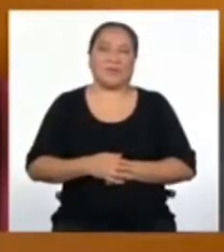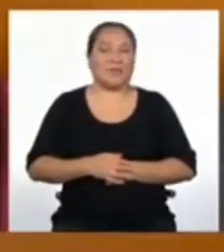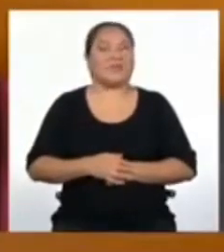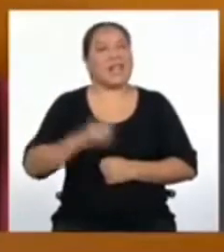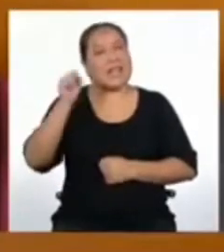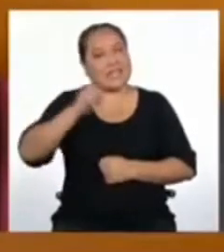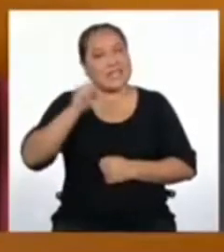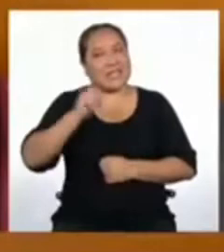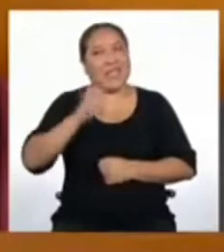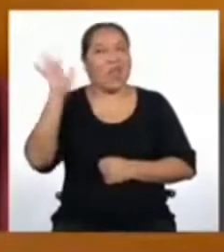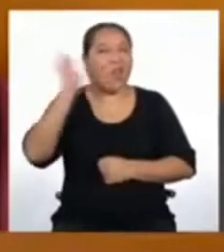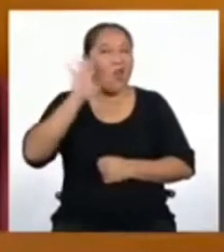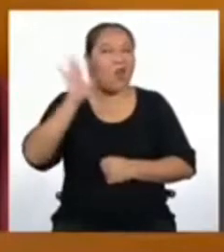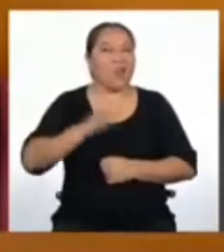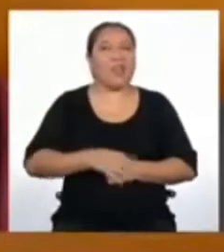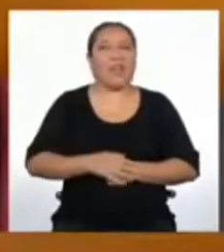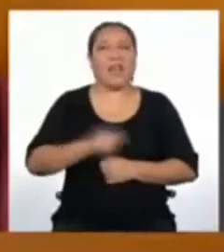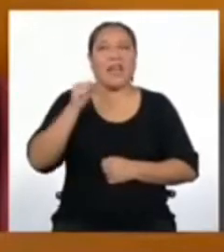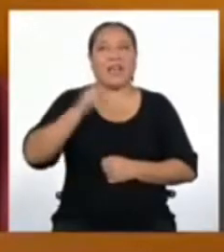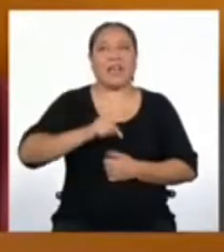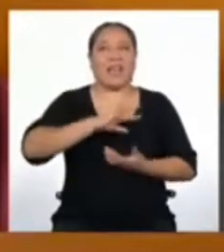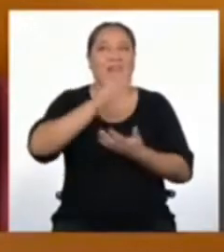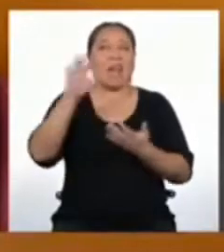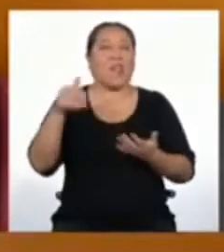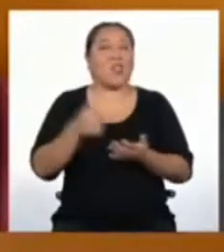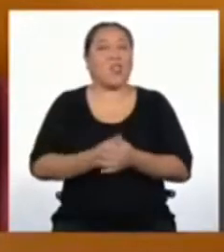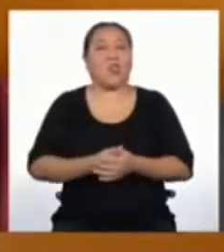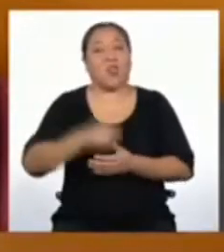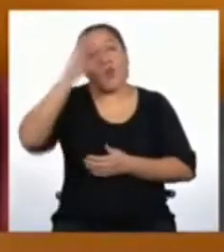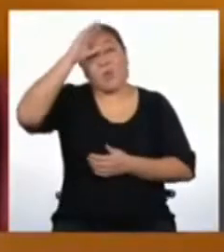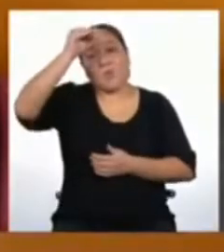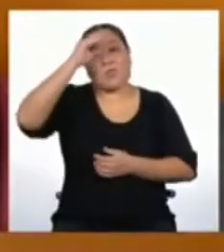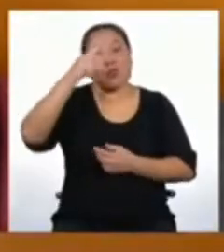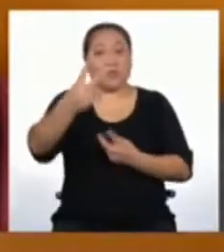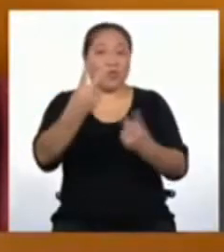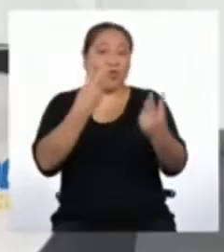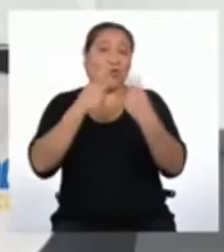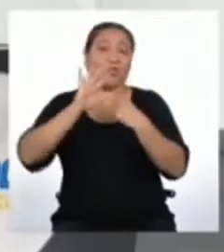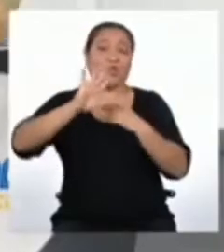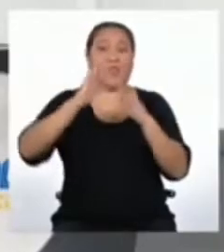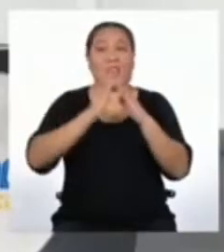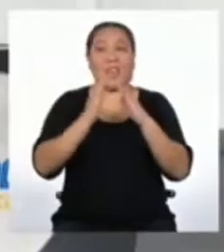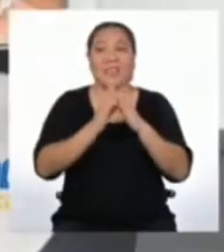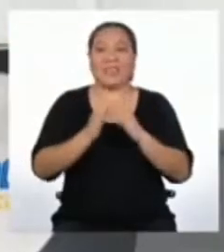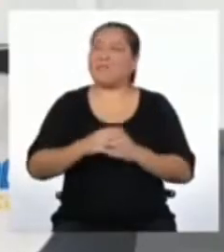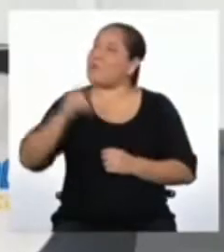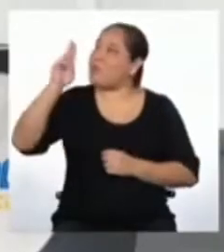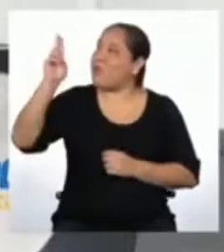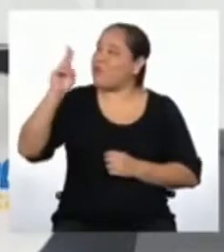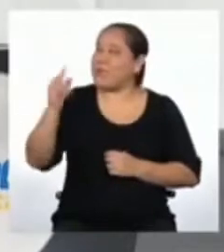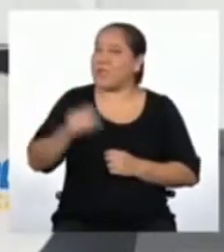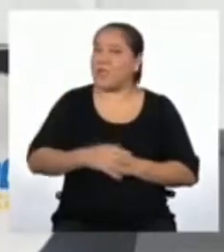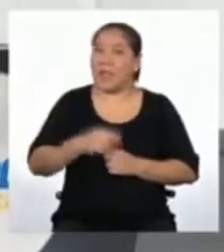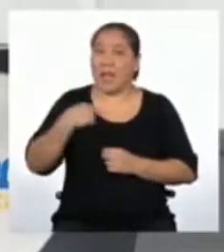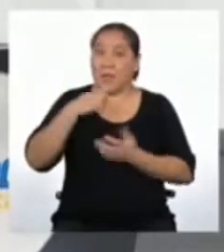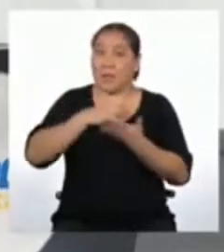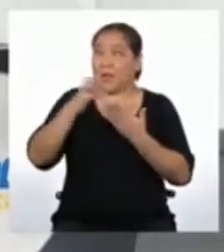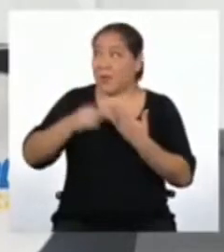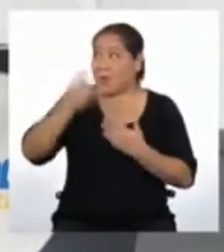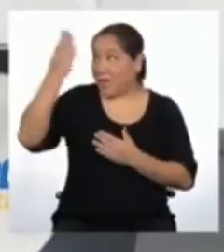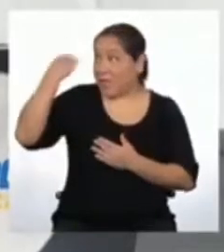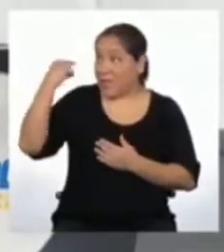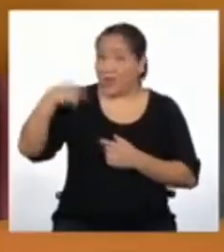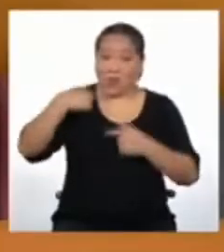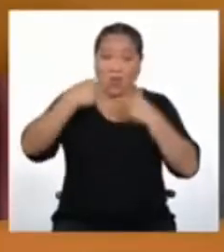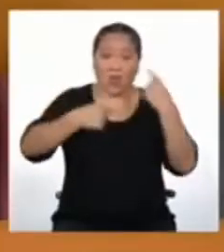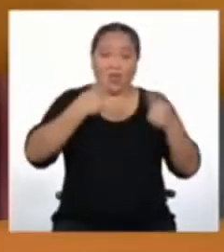Claro que sí, Yanira. Hola, a ti y a todos los chicos y chicas que nos sintonizan desde casa. Profesora, ¿vio el programa anterior donde les contaba de mi